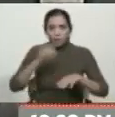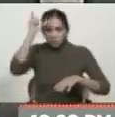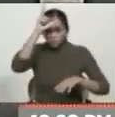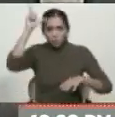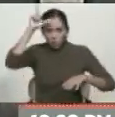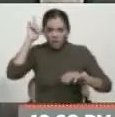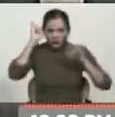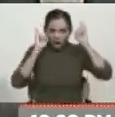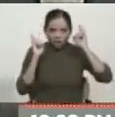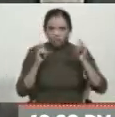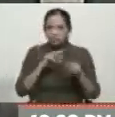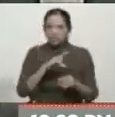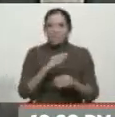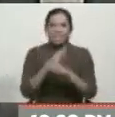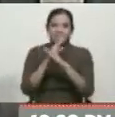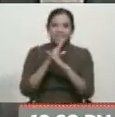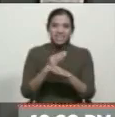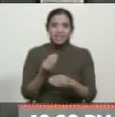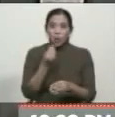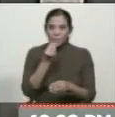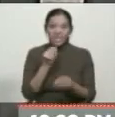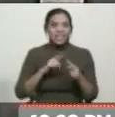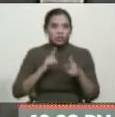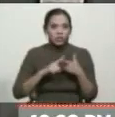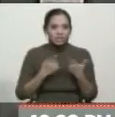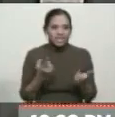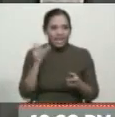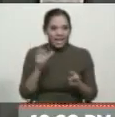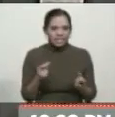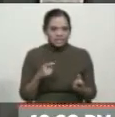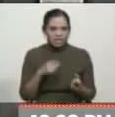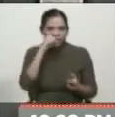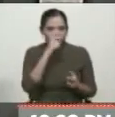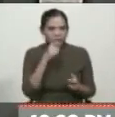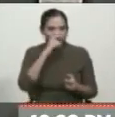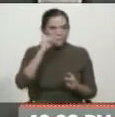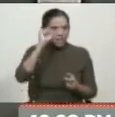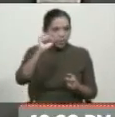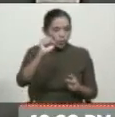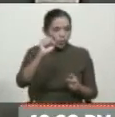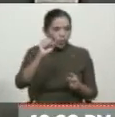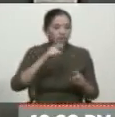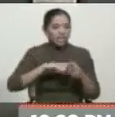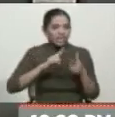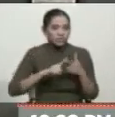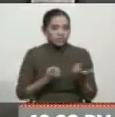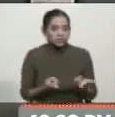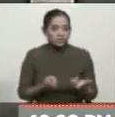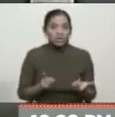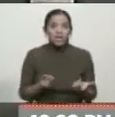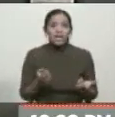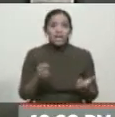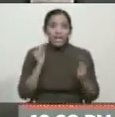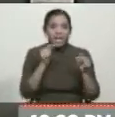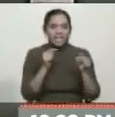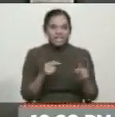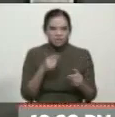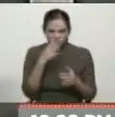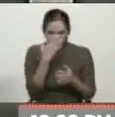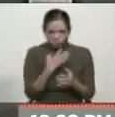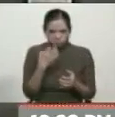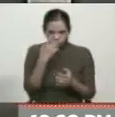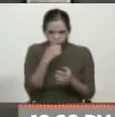si no entran alimentos, la gente se va a desencantar del presidente Nicolás Maduro. Y después entonces, en el medio de ese desencantamiento, en